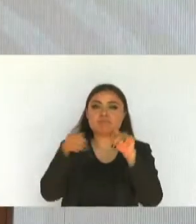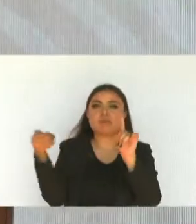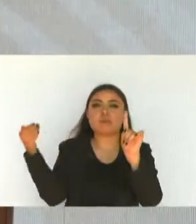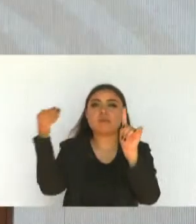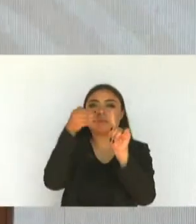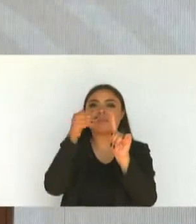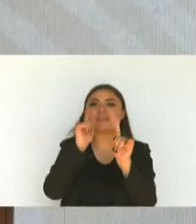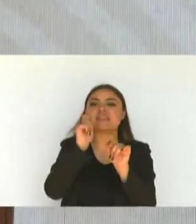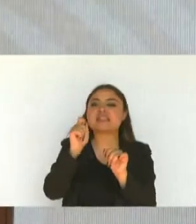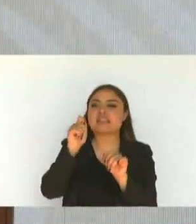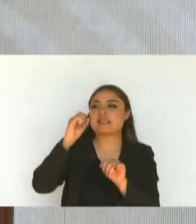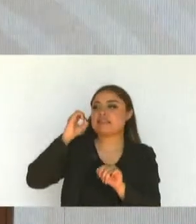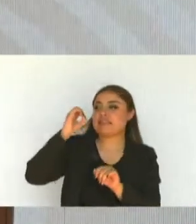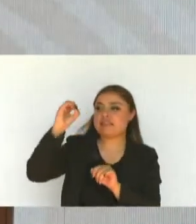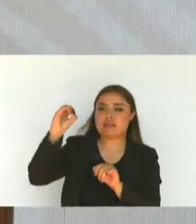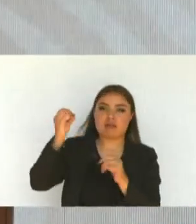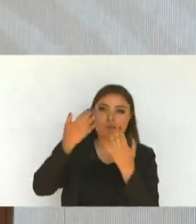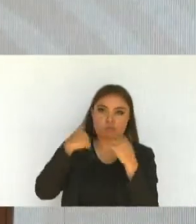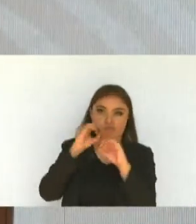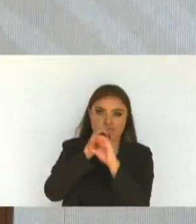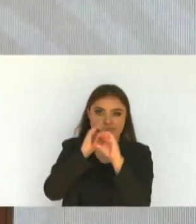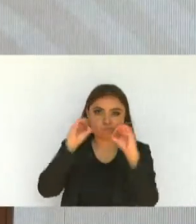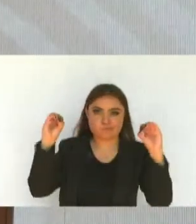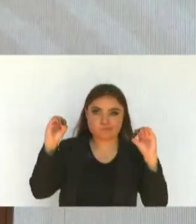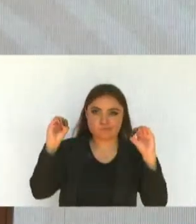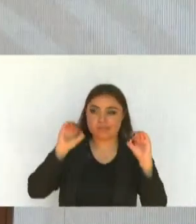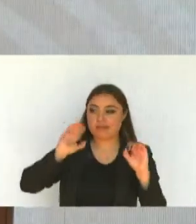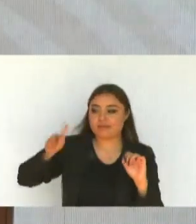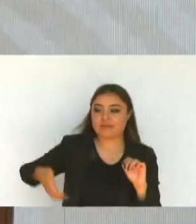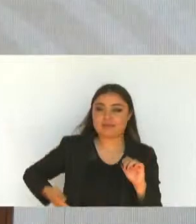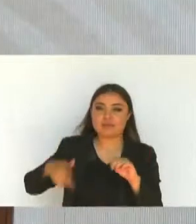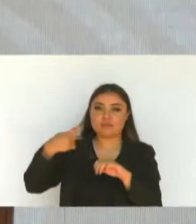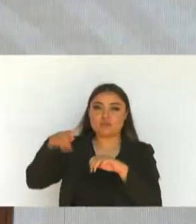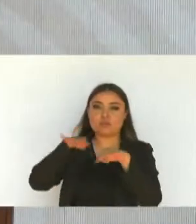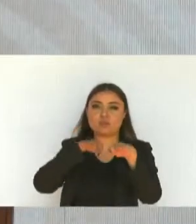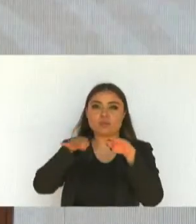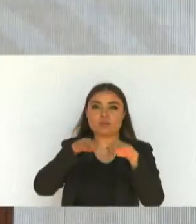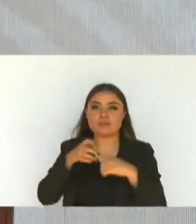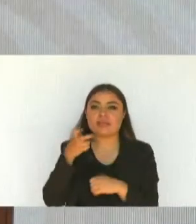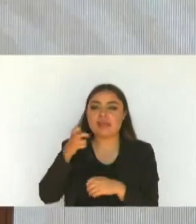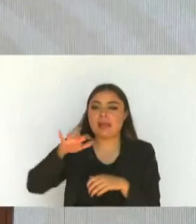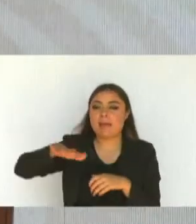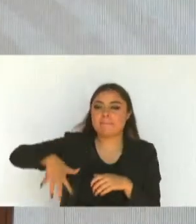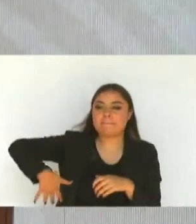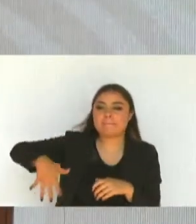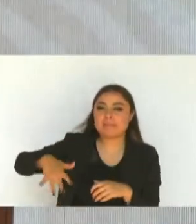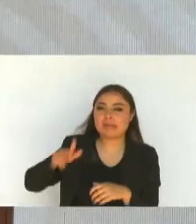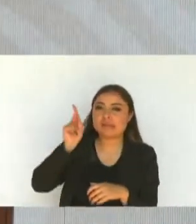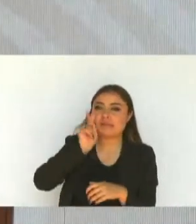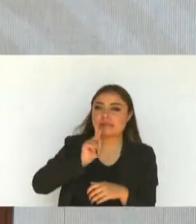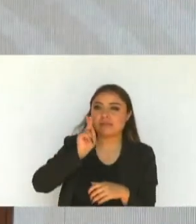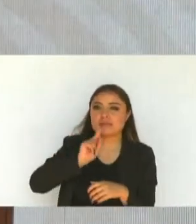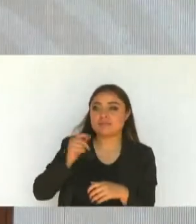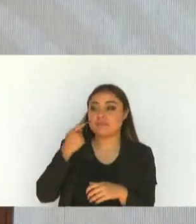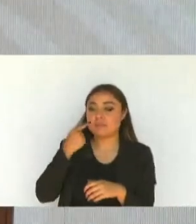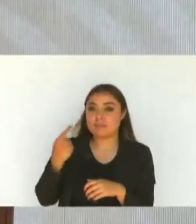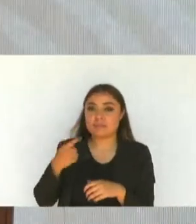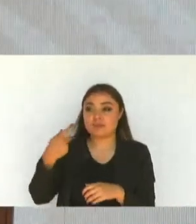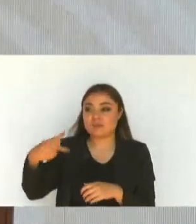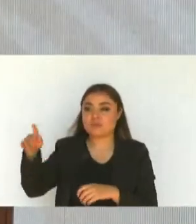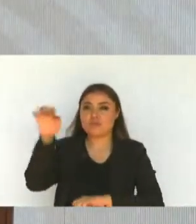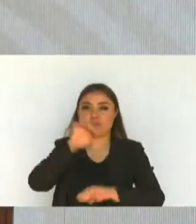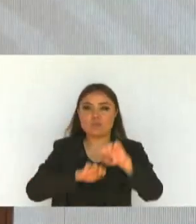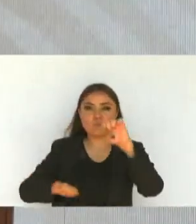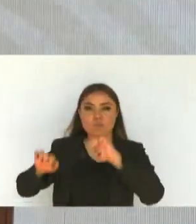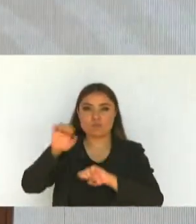de cero incidentes en los sitios de trabajo. Esto es una prueba del compromiso que las empresas afiliadas a